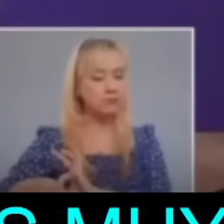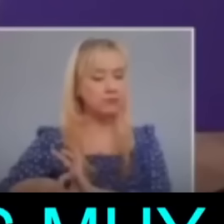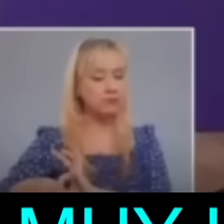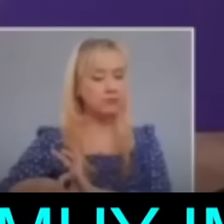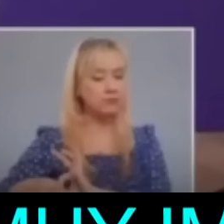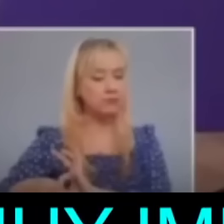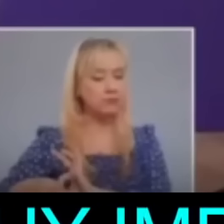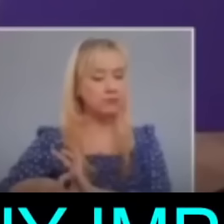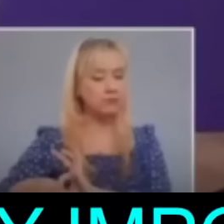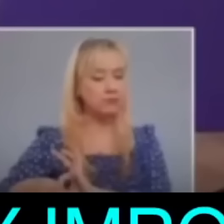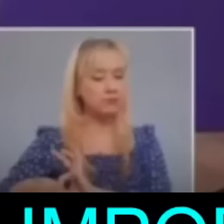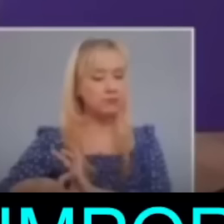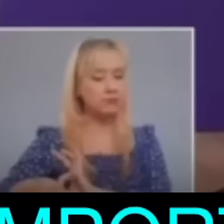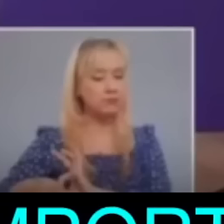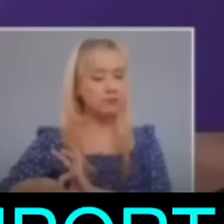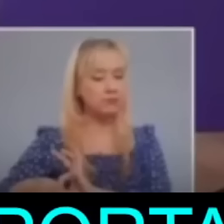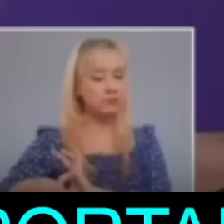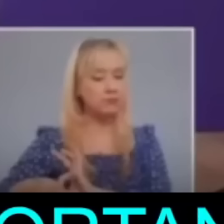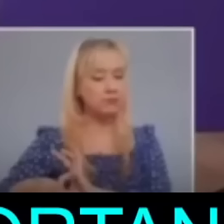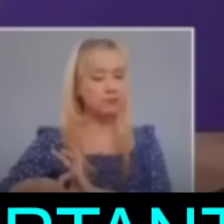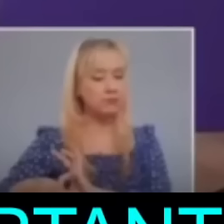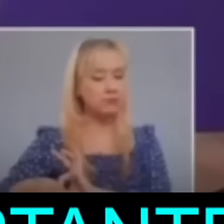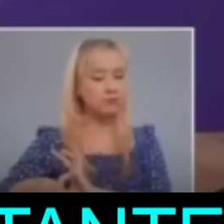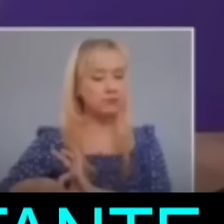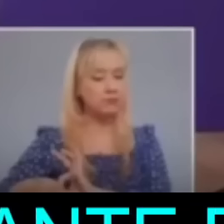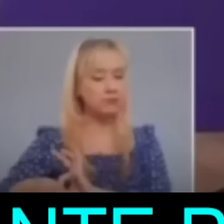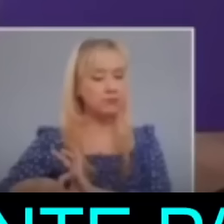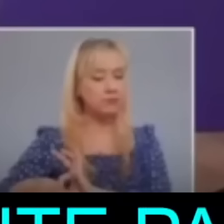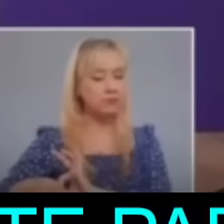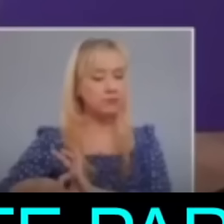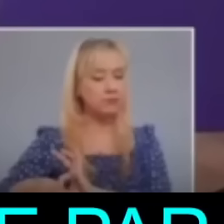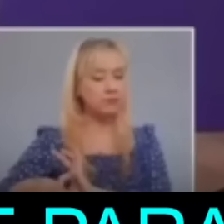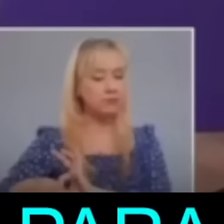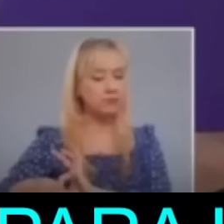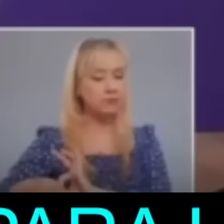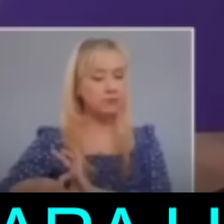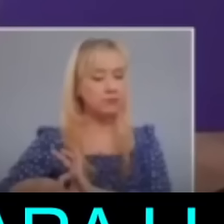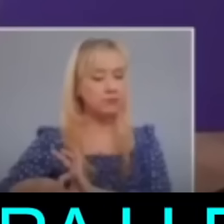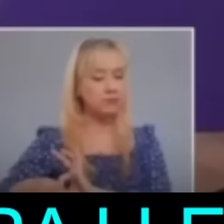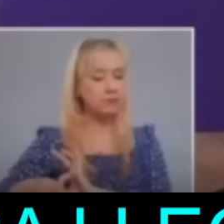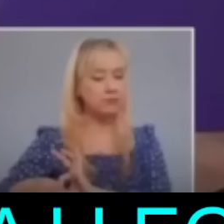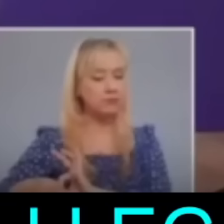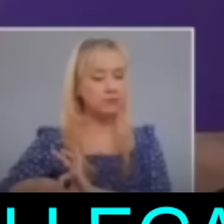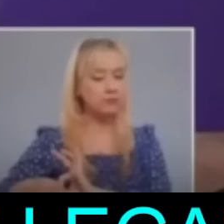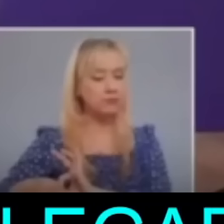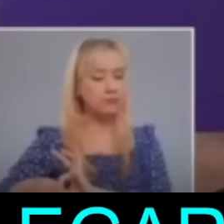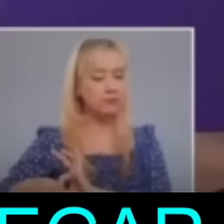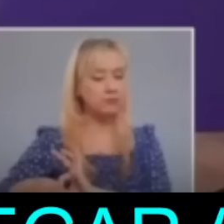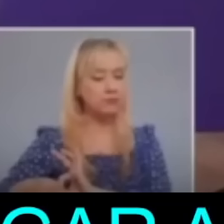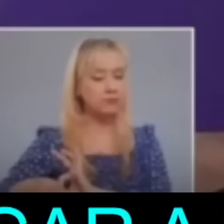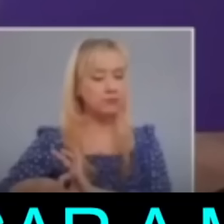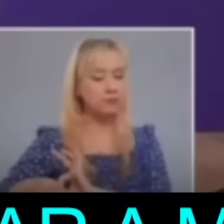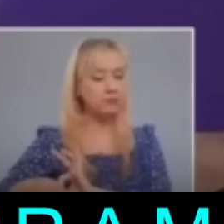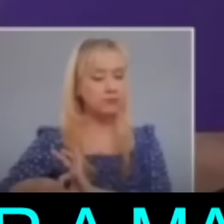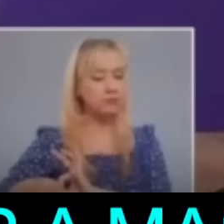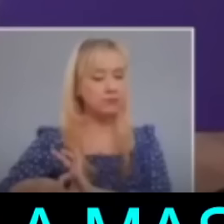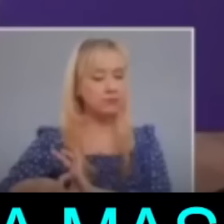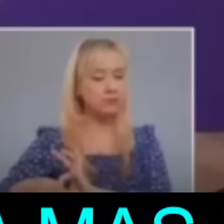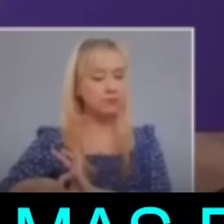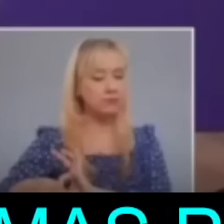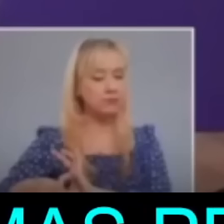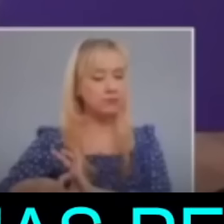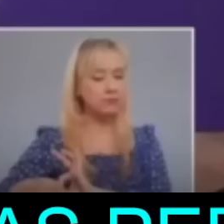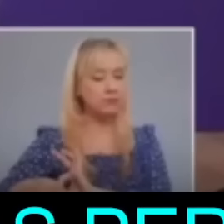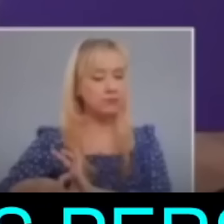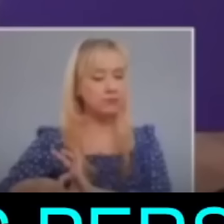a todos los juzgadores y juzgadoras debemos de trabajar para el pueblo porque nos debemos al pueblo